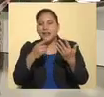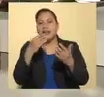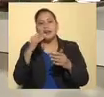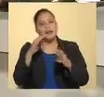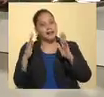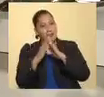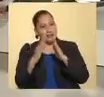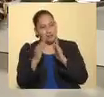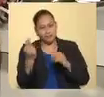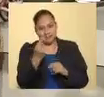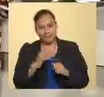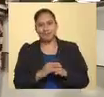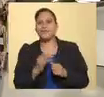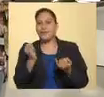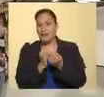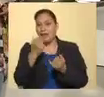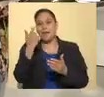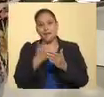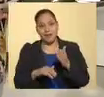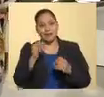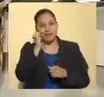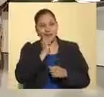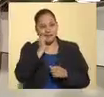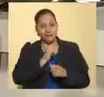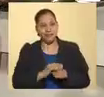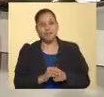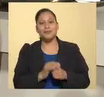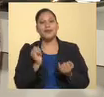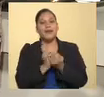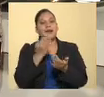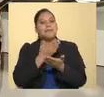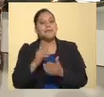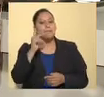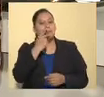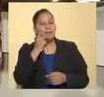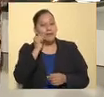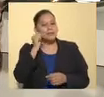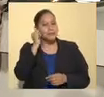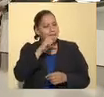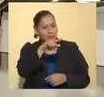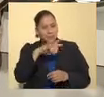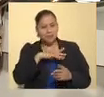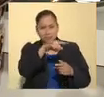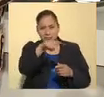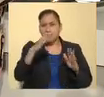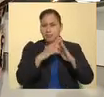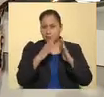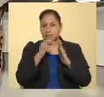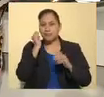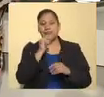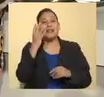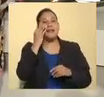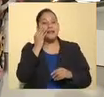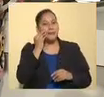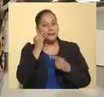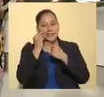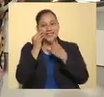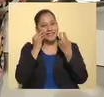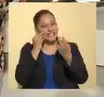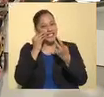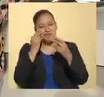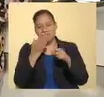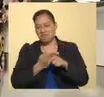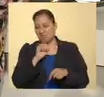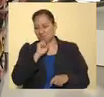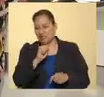la limpieza. Y bien baratos, Brenda, pues, eso es lo importante. Además, Pati, que siempre los tenemos. Sí, claro. ¿No? Siempre están ahí, así que el limón es muy bueno a